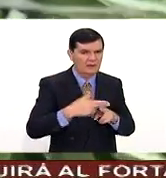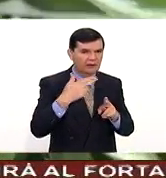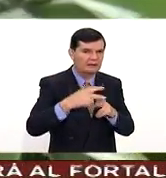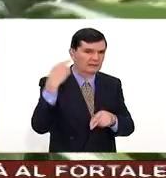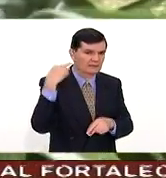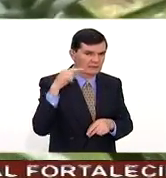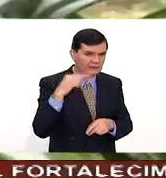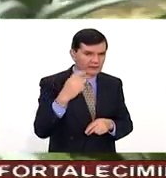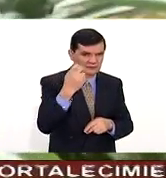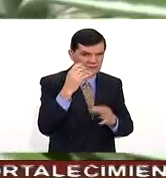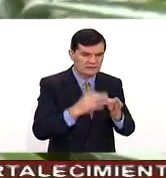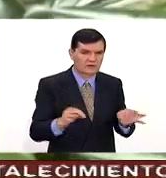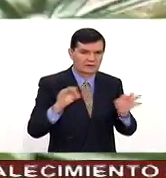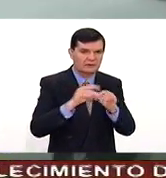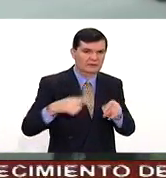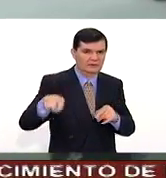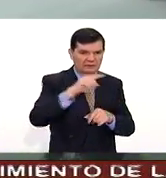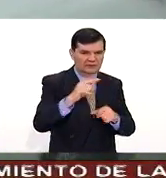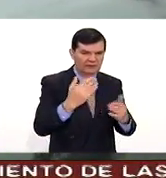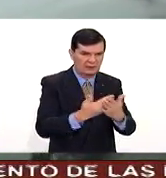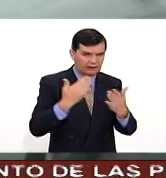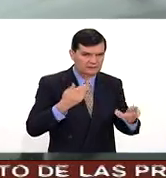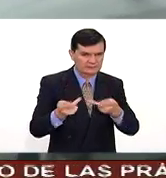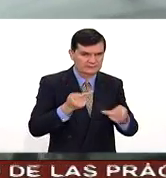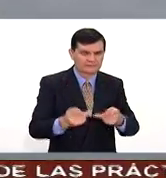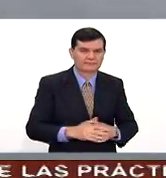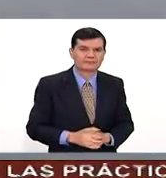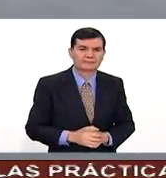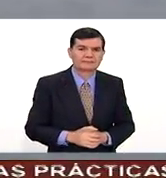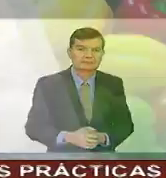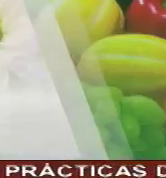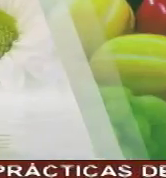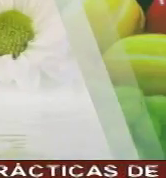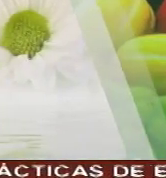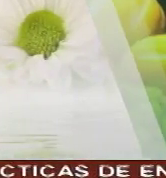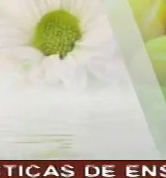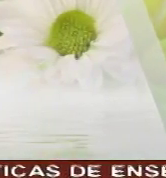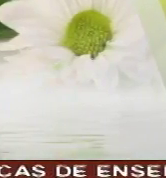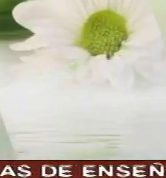Veracruz. Así que es importante que tome usted sus precauciones.